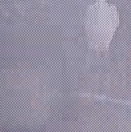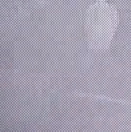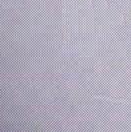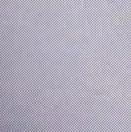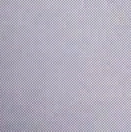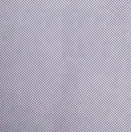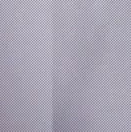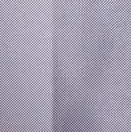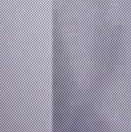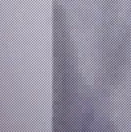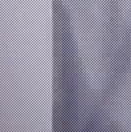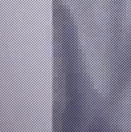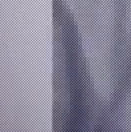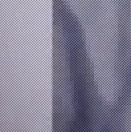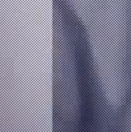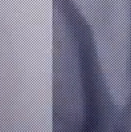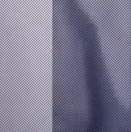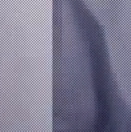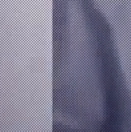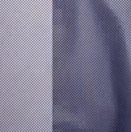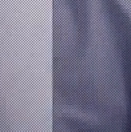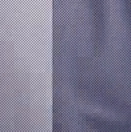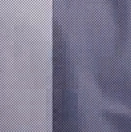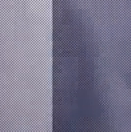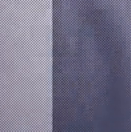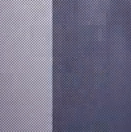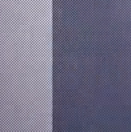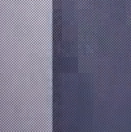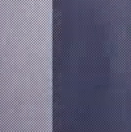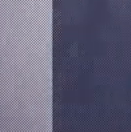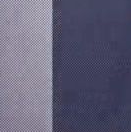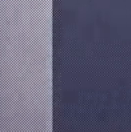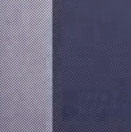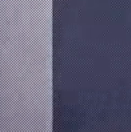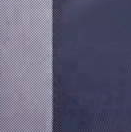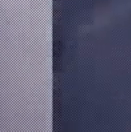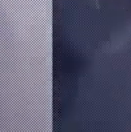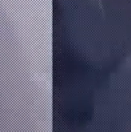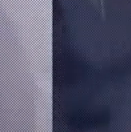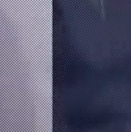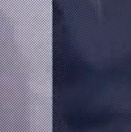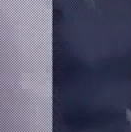misión. Son como ángeles, blancos